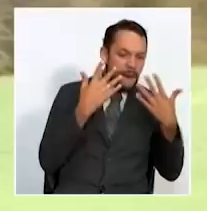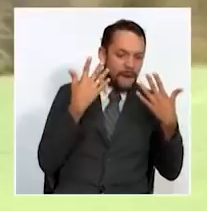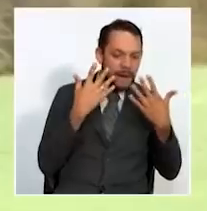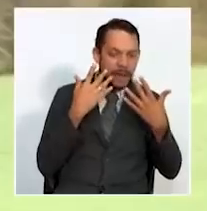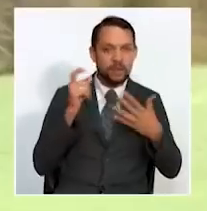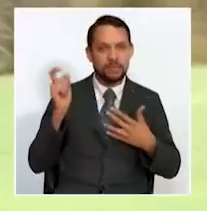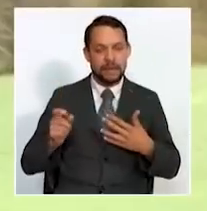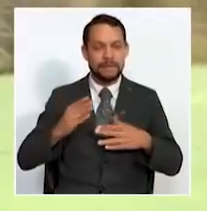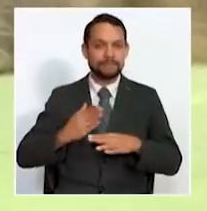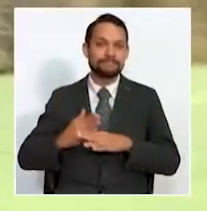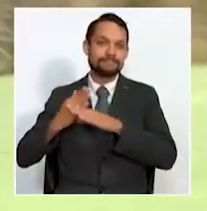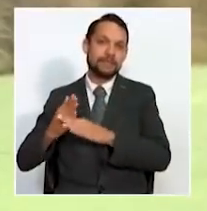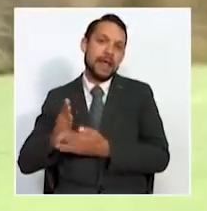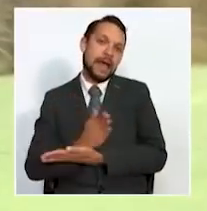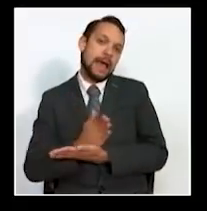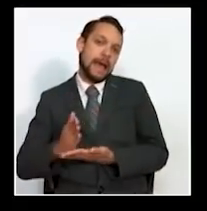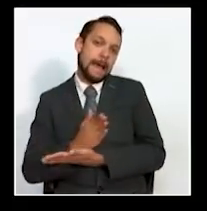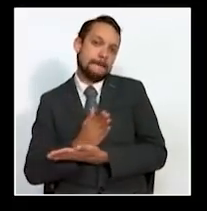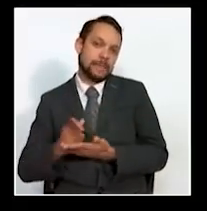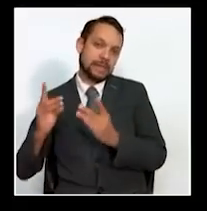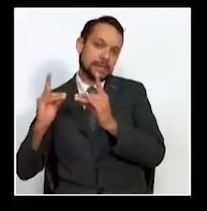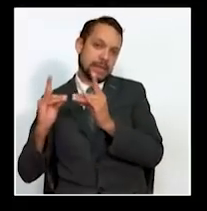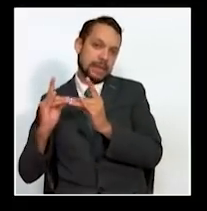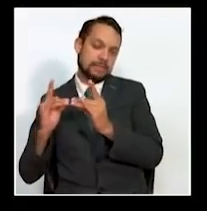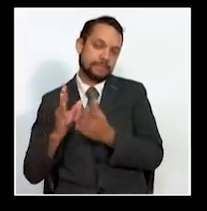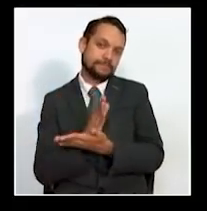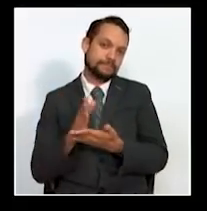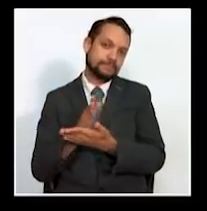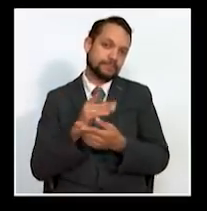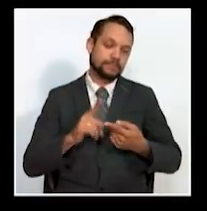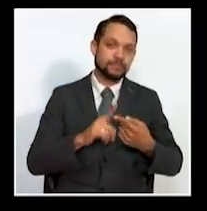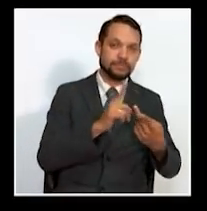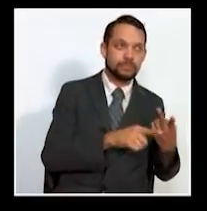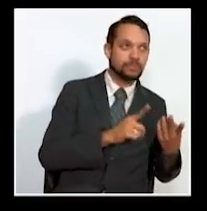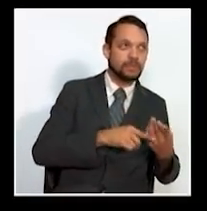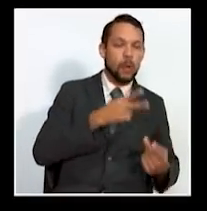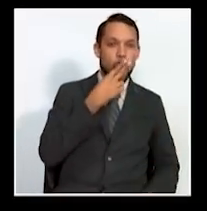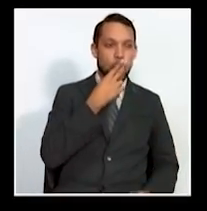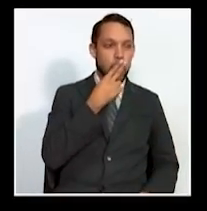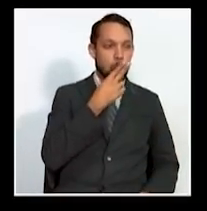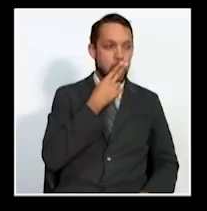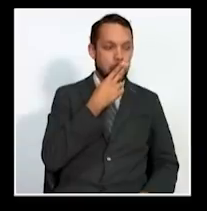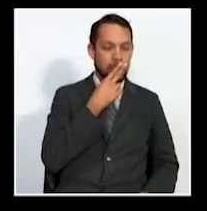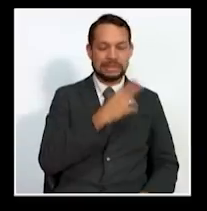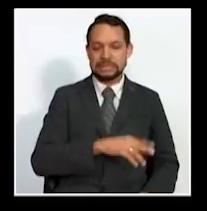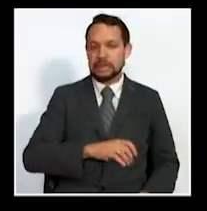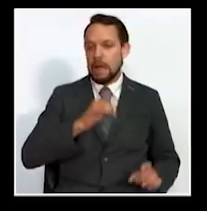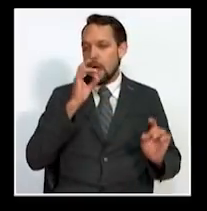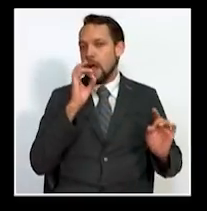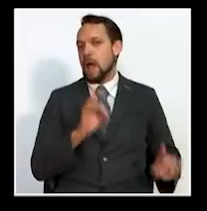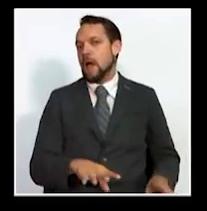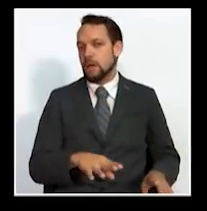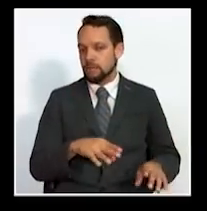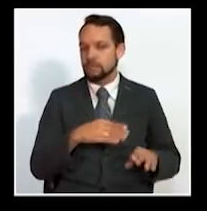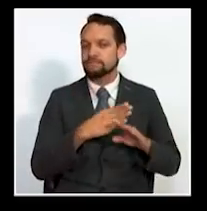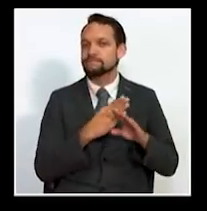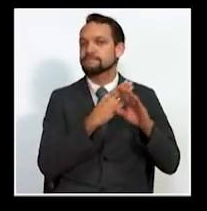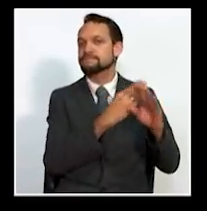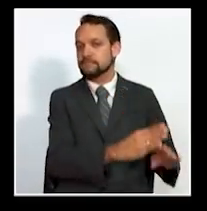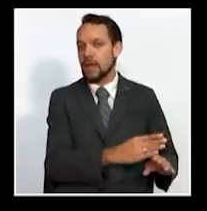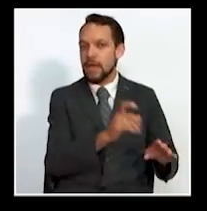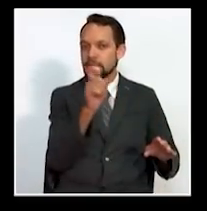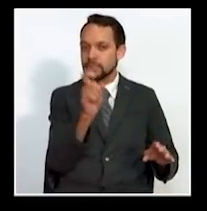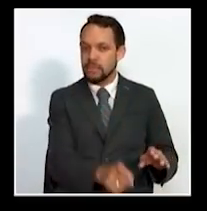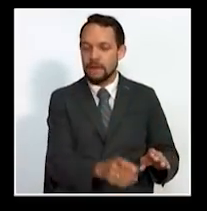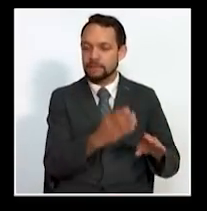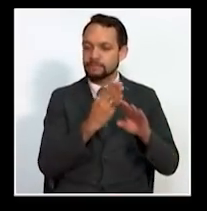debe mantenerse fuera del dormitorio. Elimine de la casa el humo del tabaco. Esto es lo más importante que una familia puede hacer